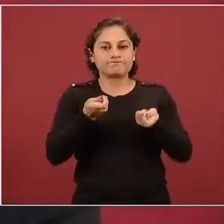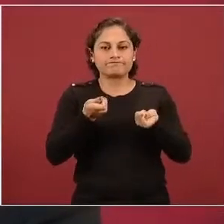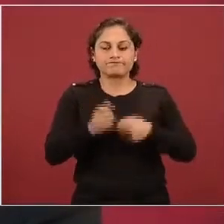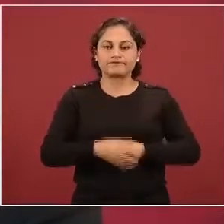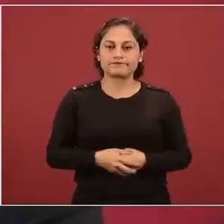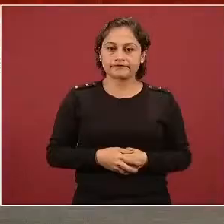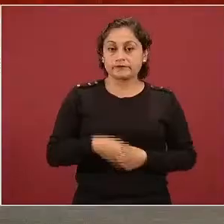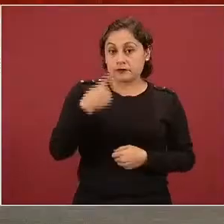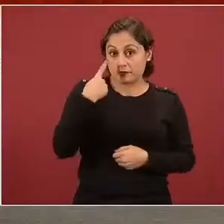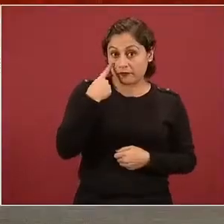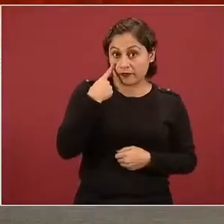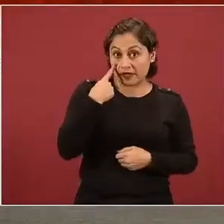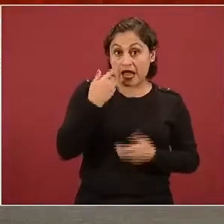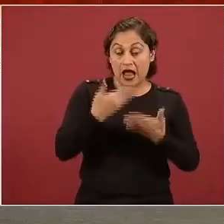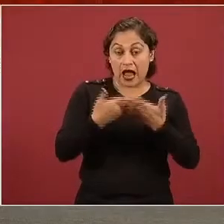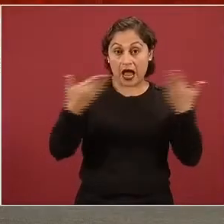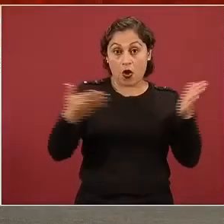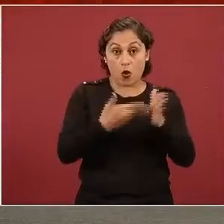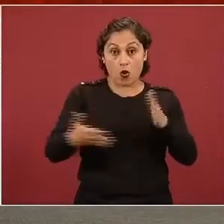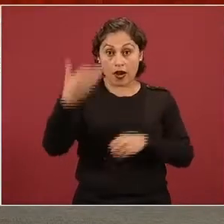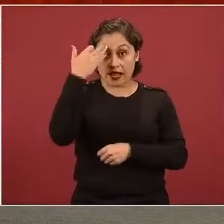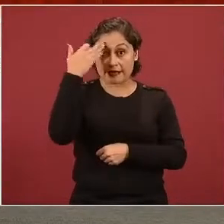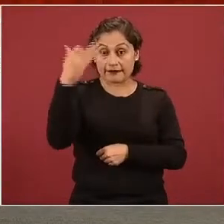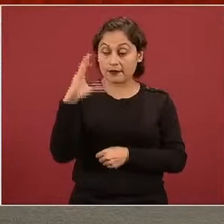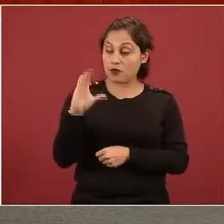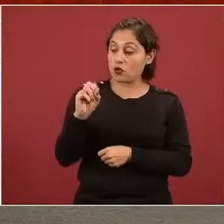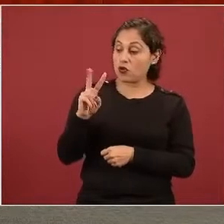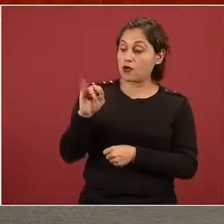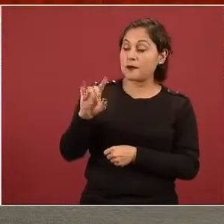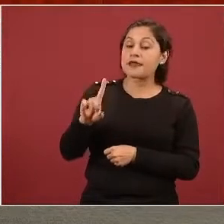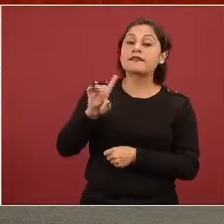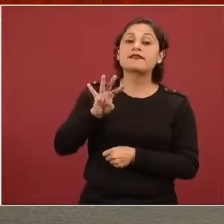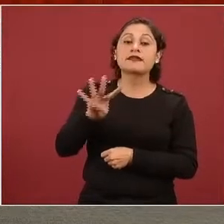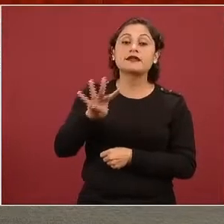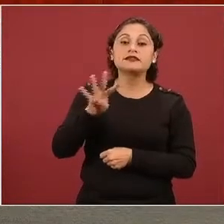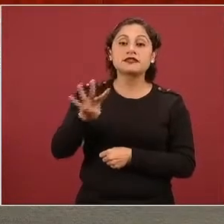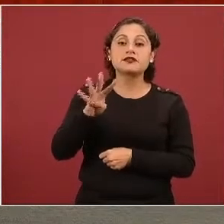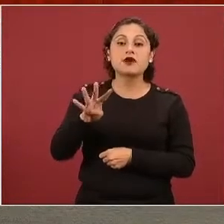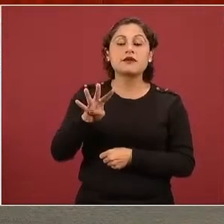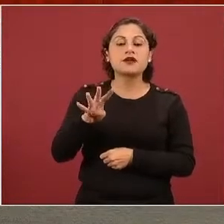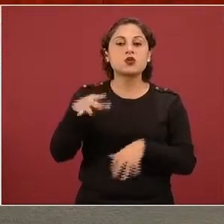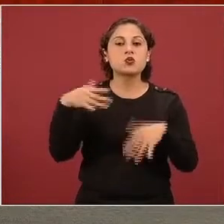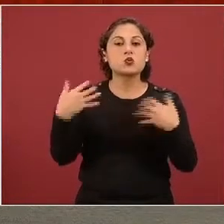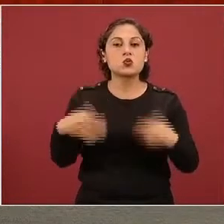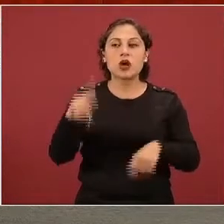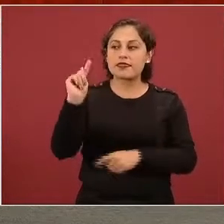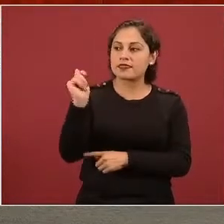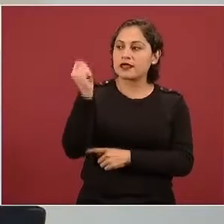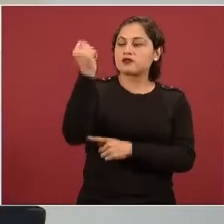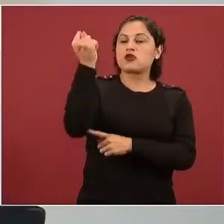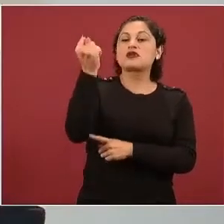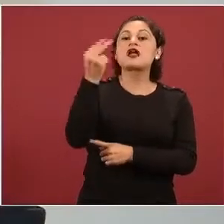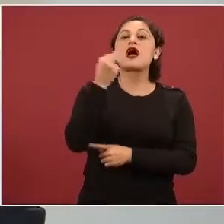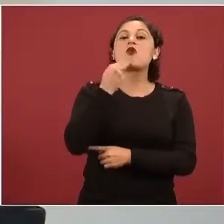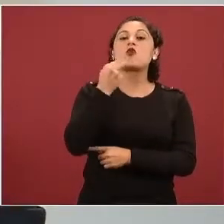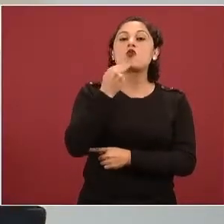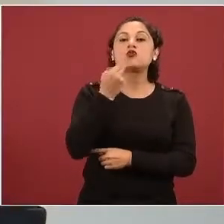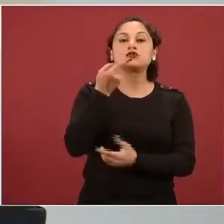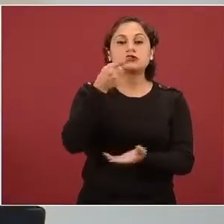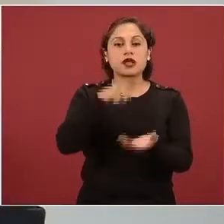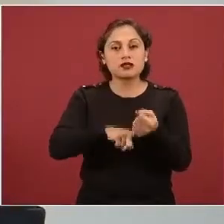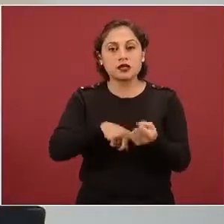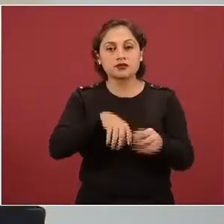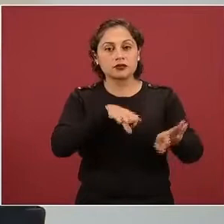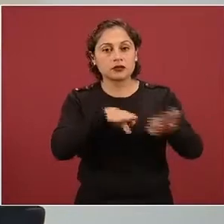COVID-19 nos ha planteado la necesidad de adaptación al uso de herramientas tecnológicas en el trabajo, en